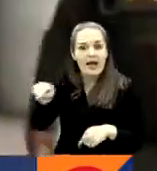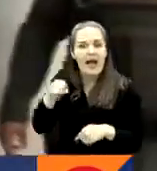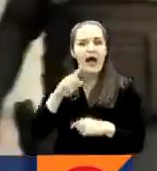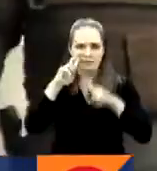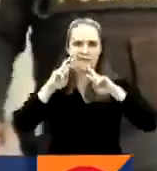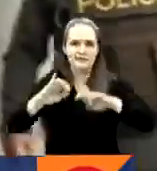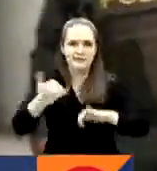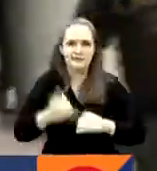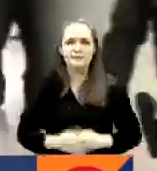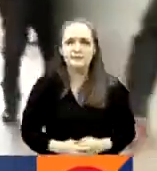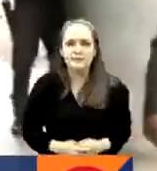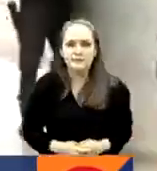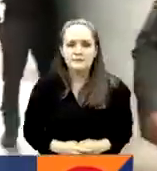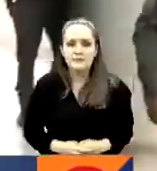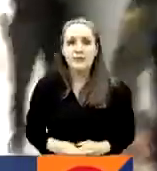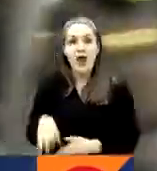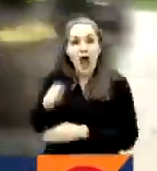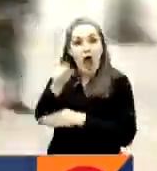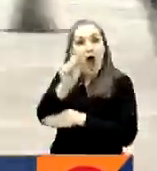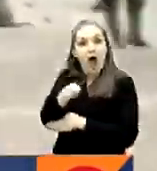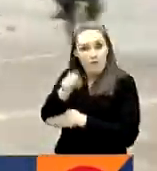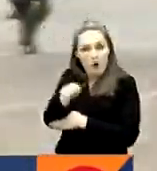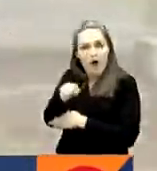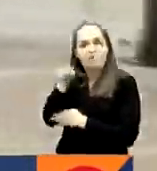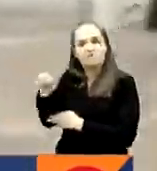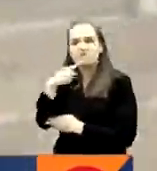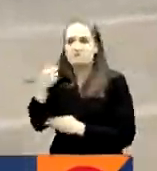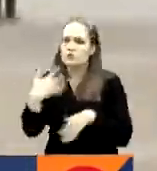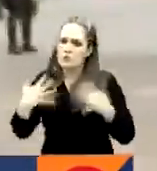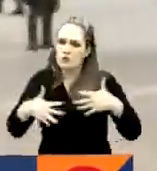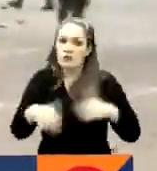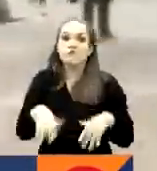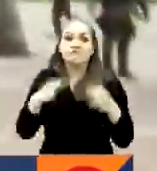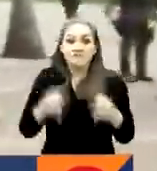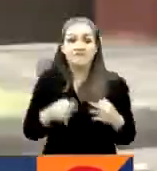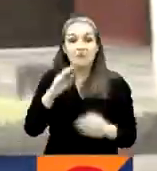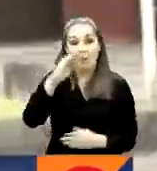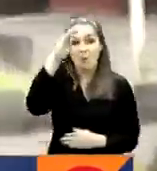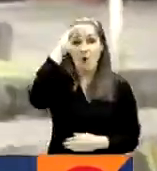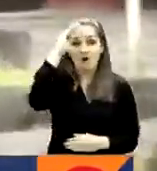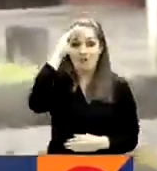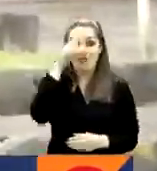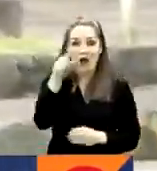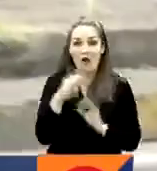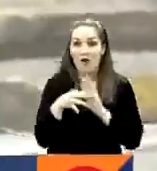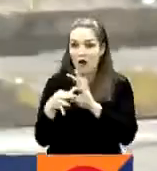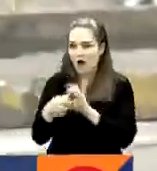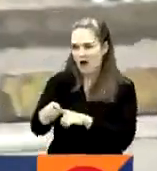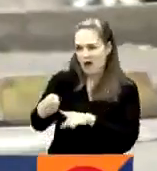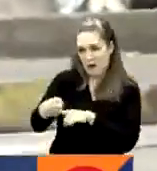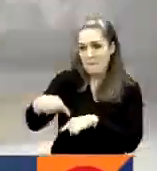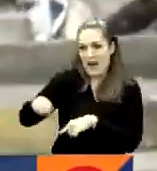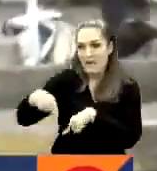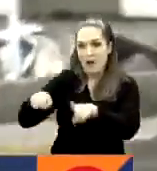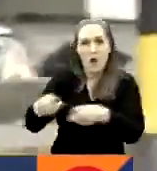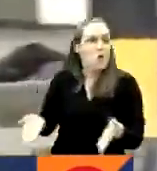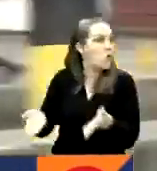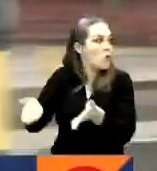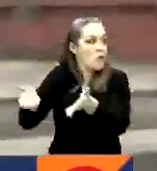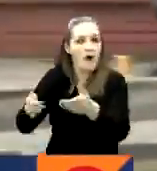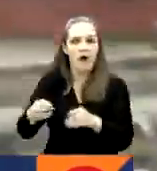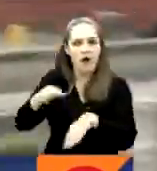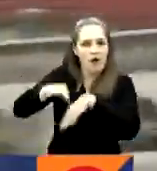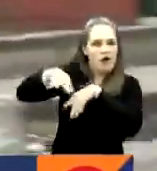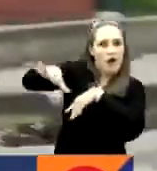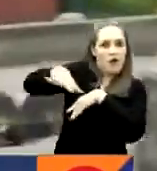Cali. Para el abogado penalista Elmer Montaña, quedó claro que los integrantes de la institución fueron cómplices del actuar de los civiles armados, máxime